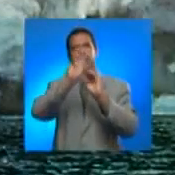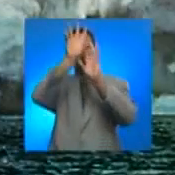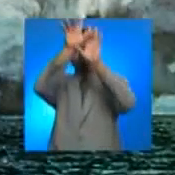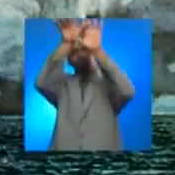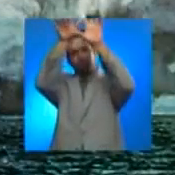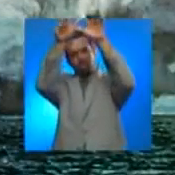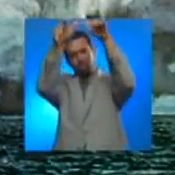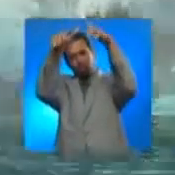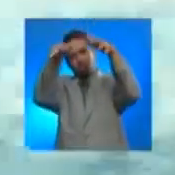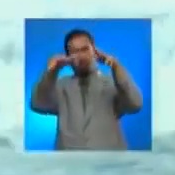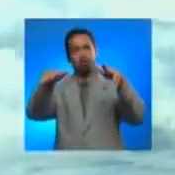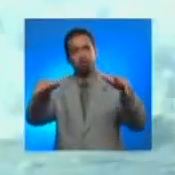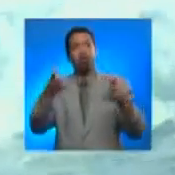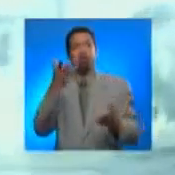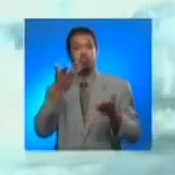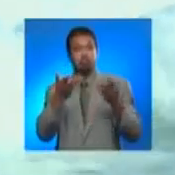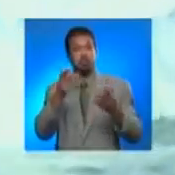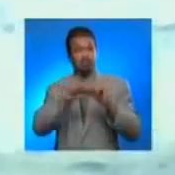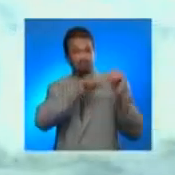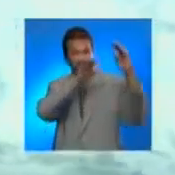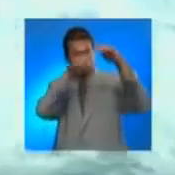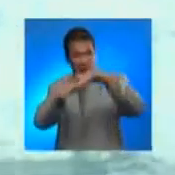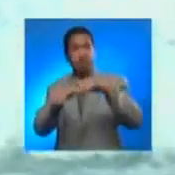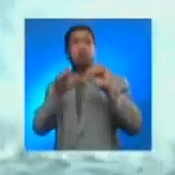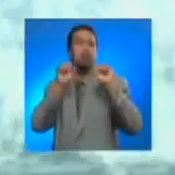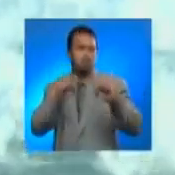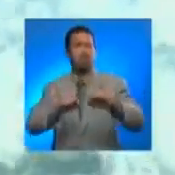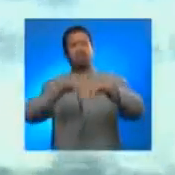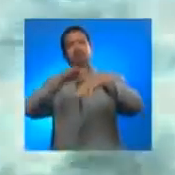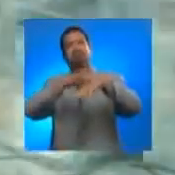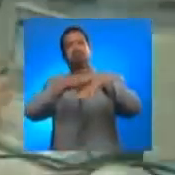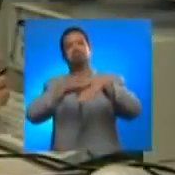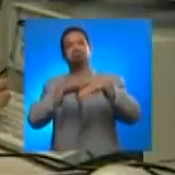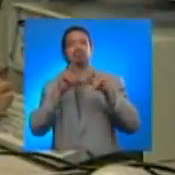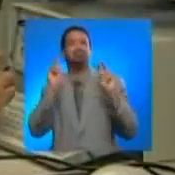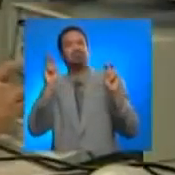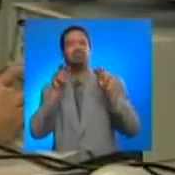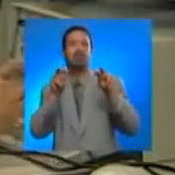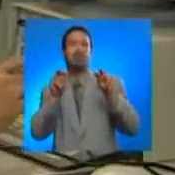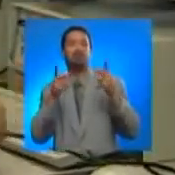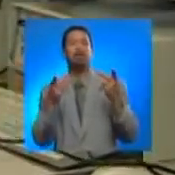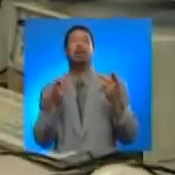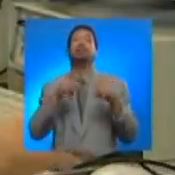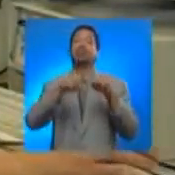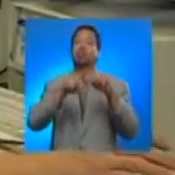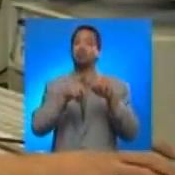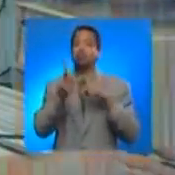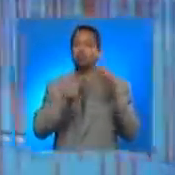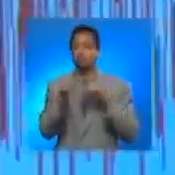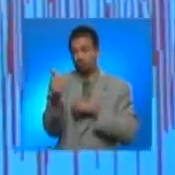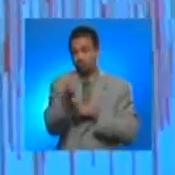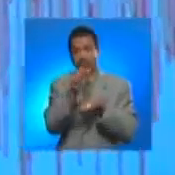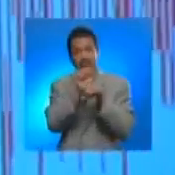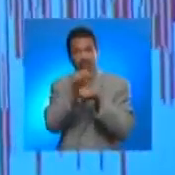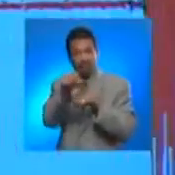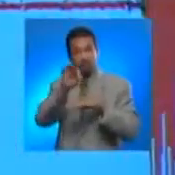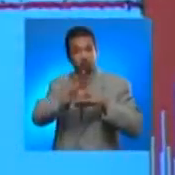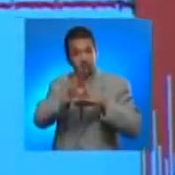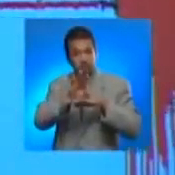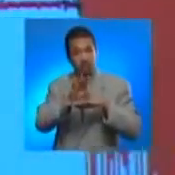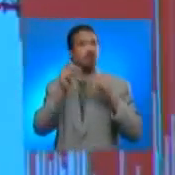tsunamis, cuyo origen es por deslizamiento, sin que se registre un terremoto fuerte antes, no existe sistema de